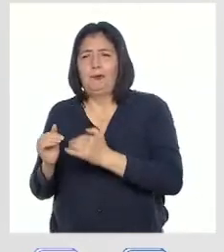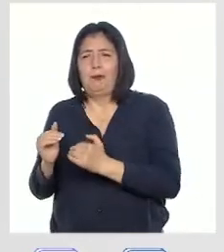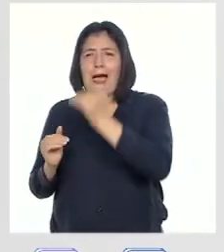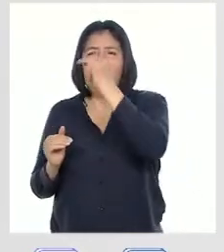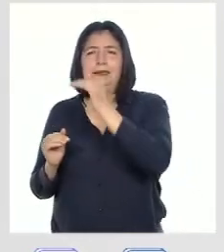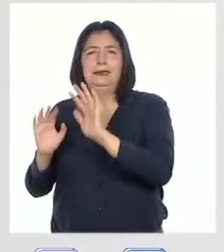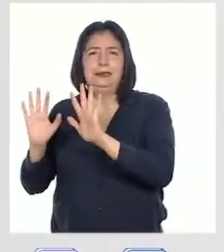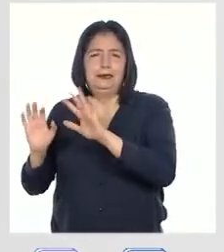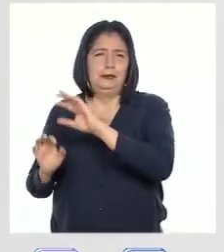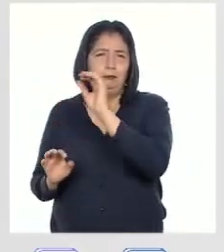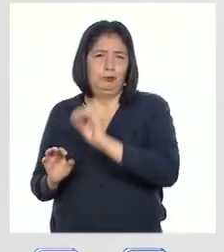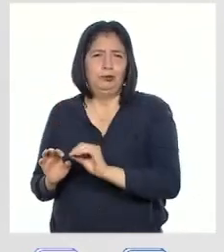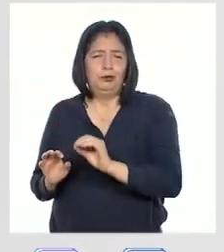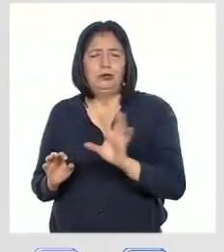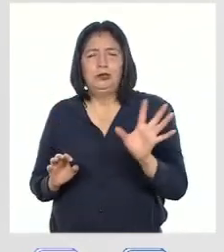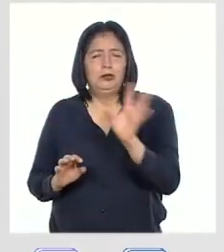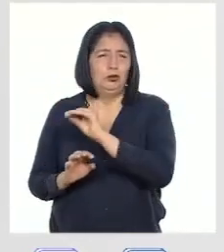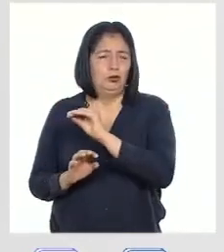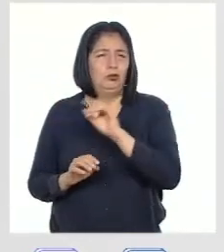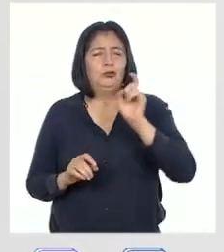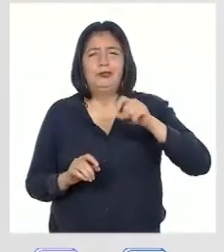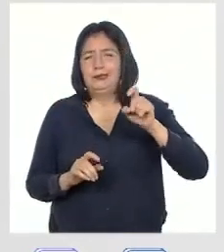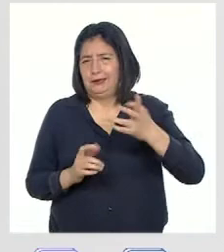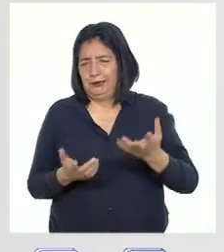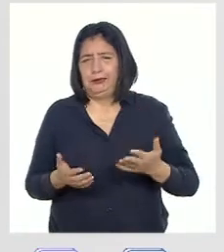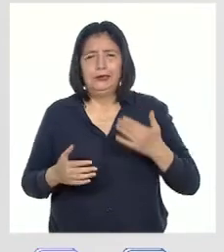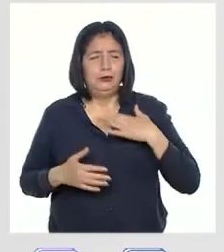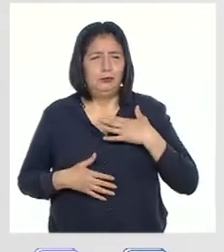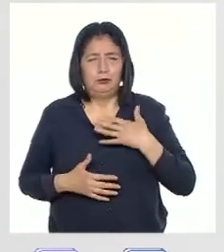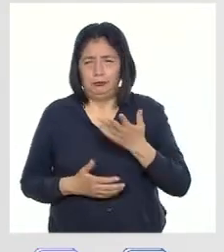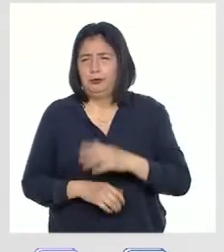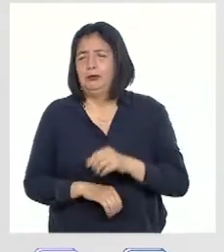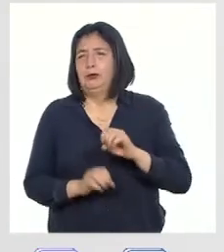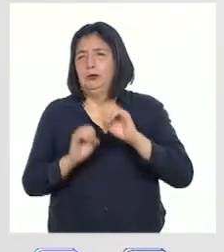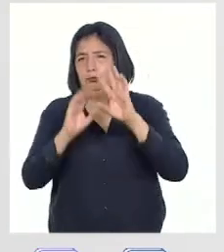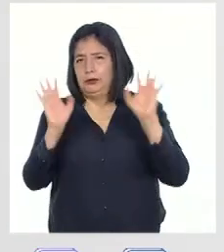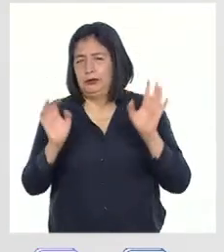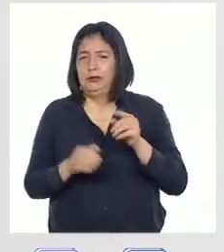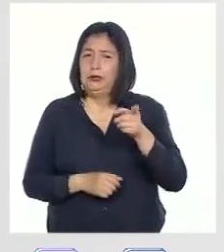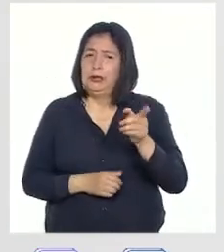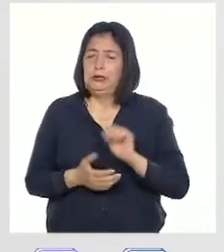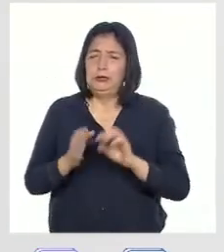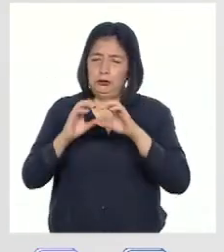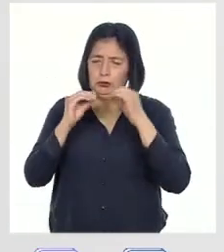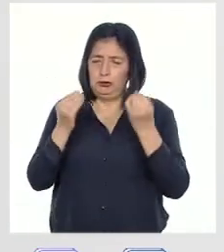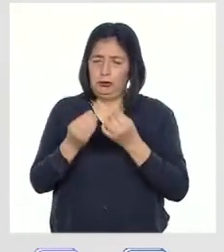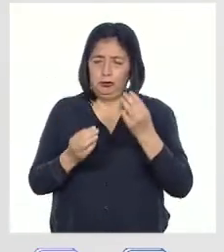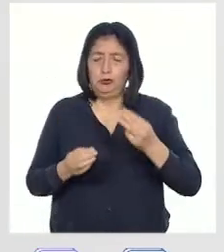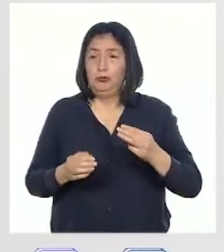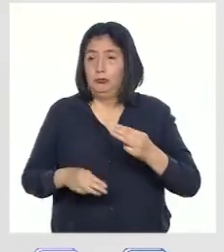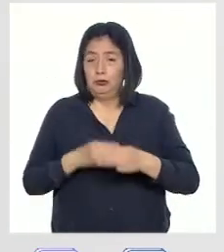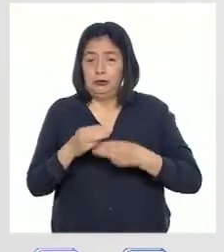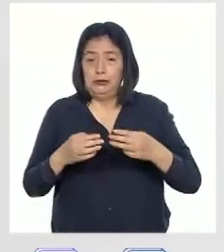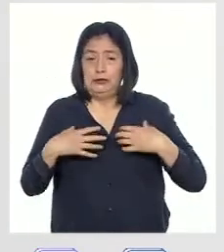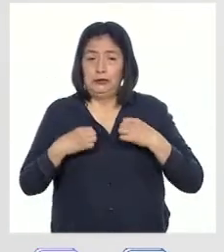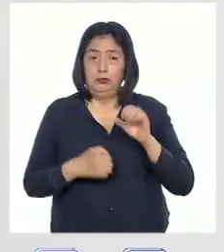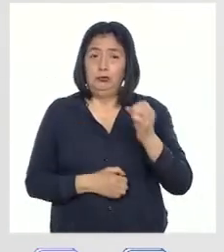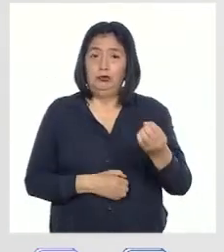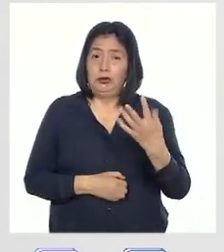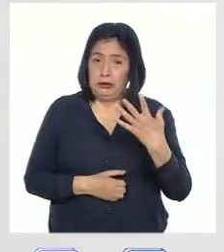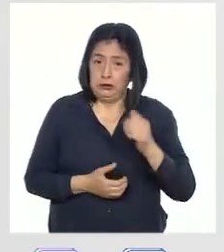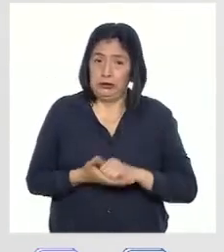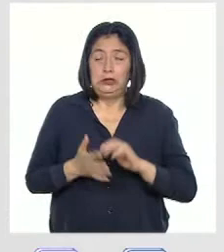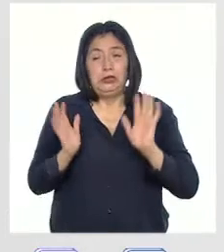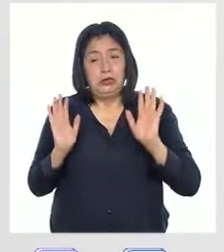al 10% de la cantidad total de calorías que necesitamos al día. De hecho, la Organización Mundial de la Salud dice que